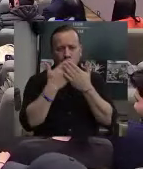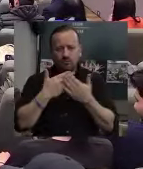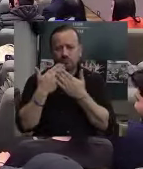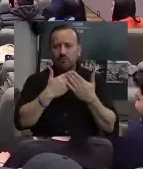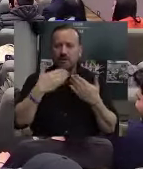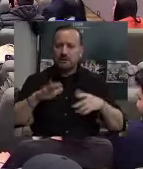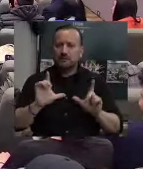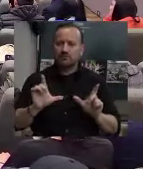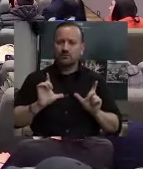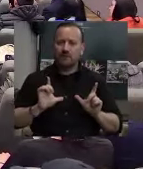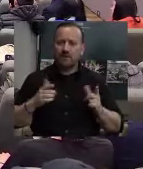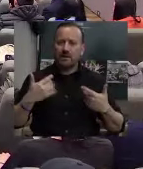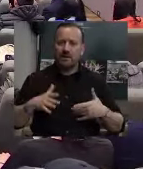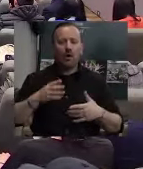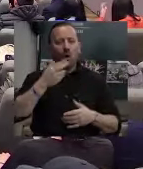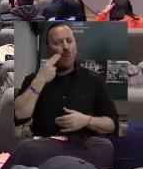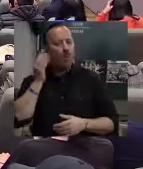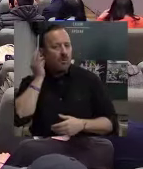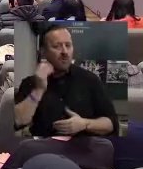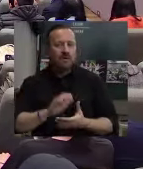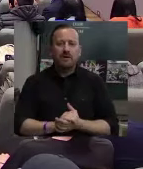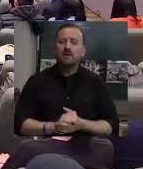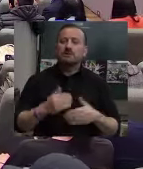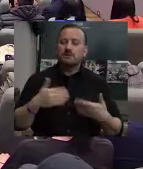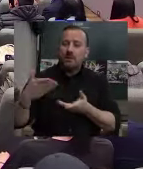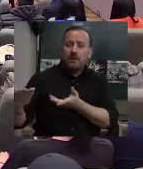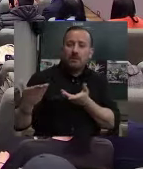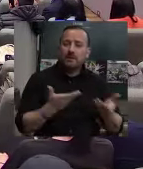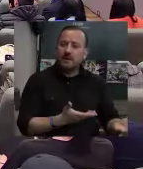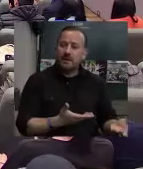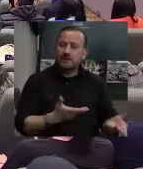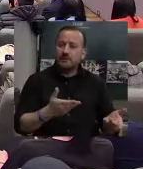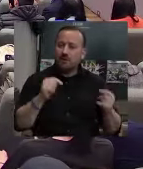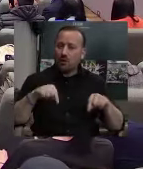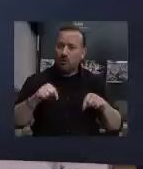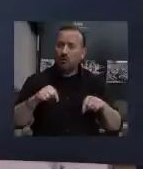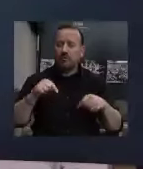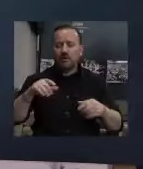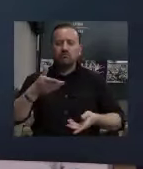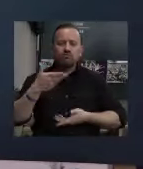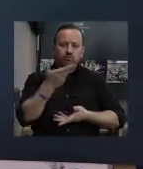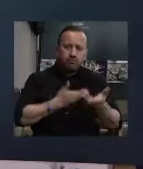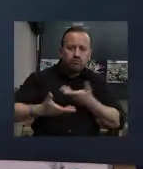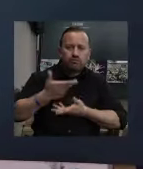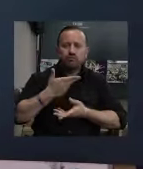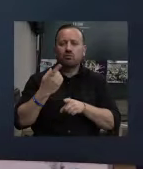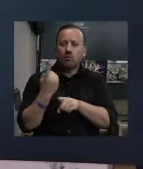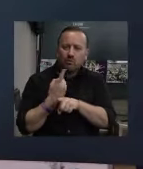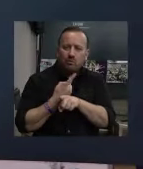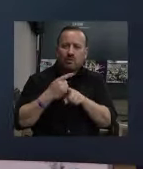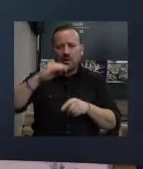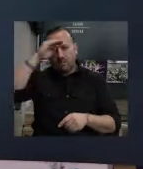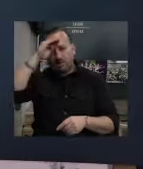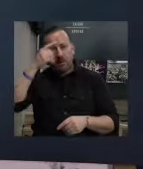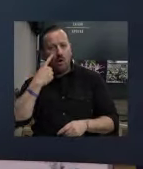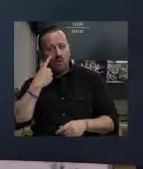egresados y egresadas nuestros invitados e invitadas compartirán sus experiencias y conocimientos